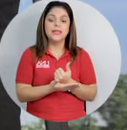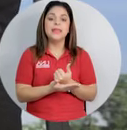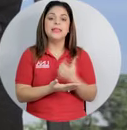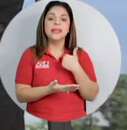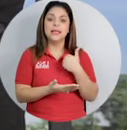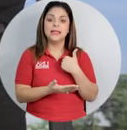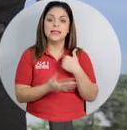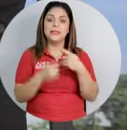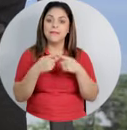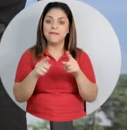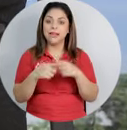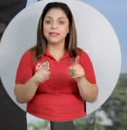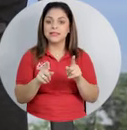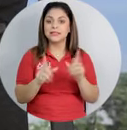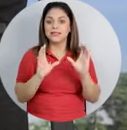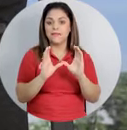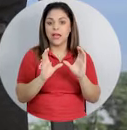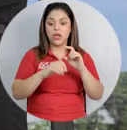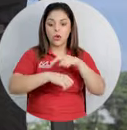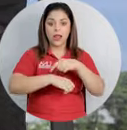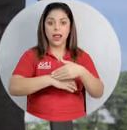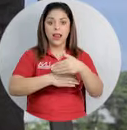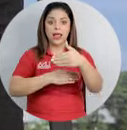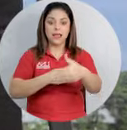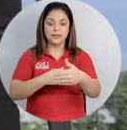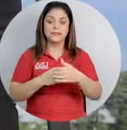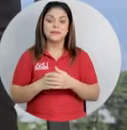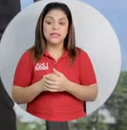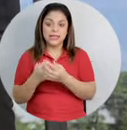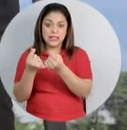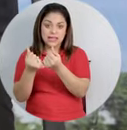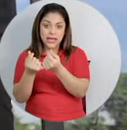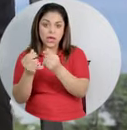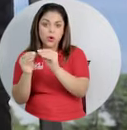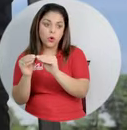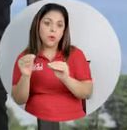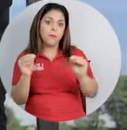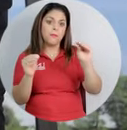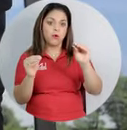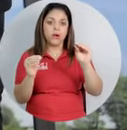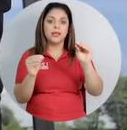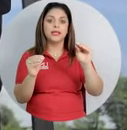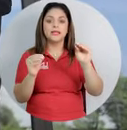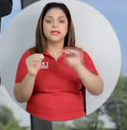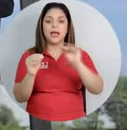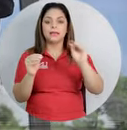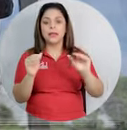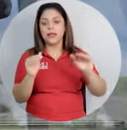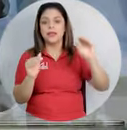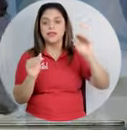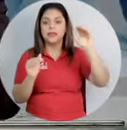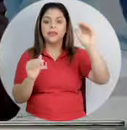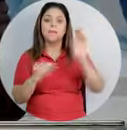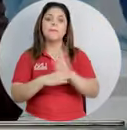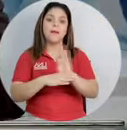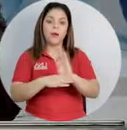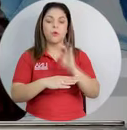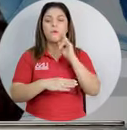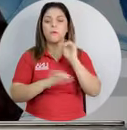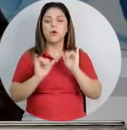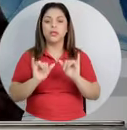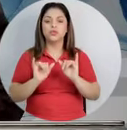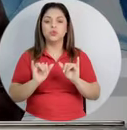hace captación de certificados a plazo a una tasa, y ese dinero la coloca a una tasa mayor, y esa intermediación